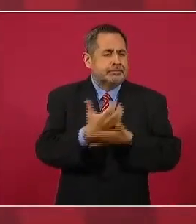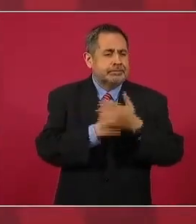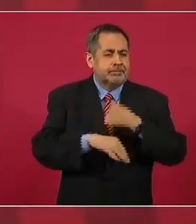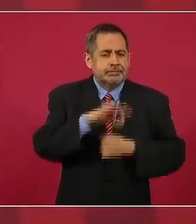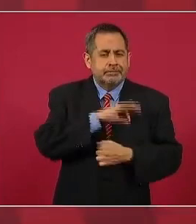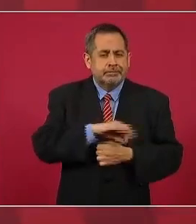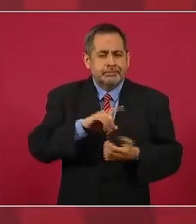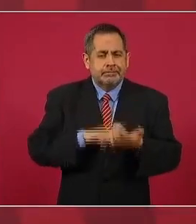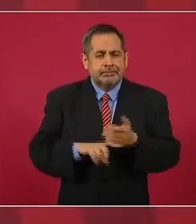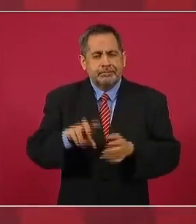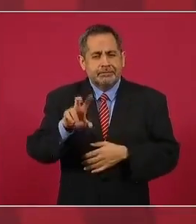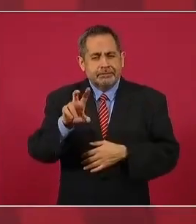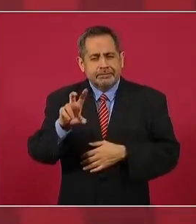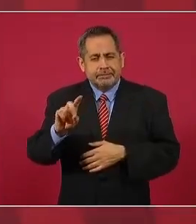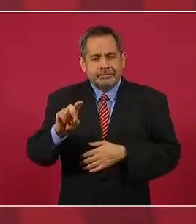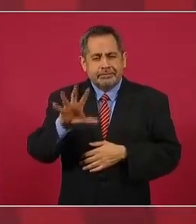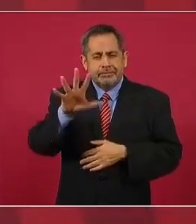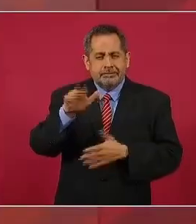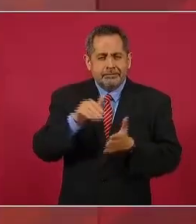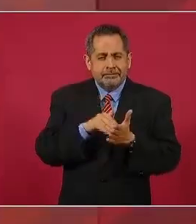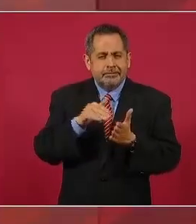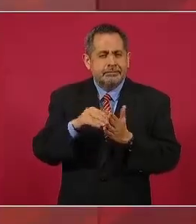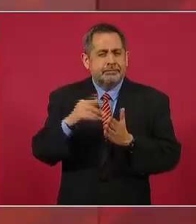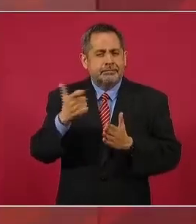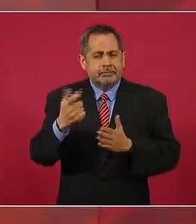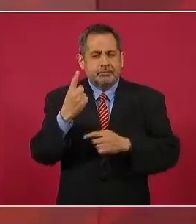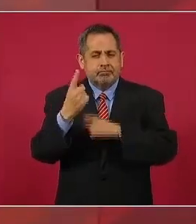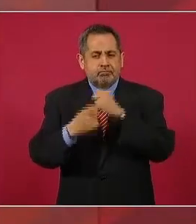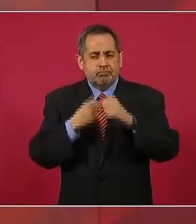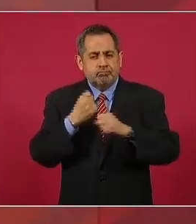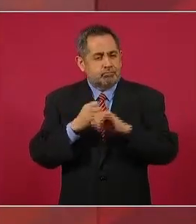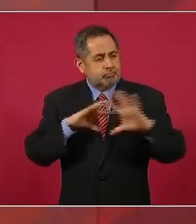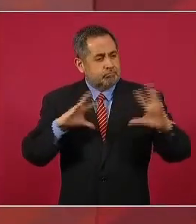35 millones de pesos al año.